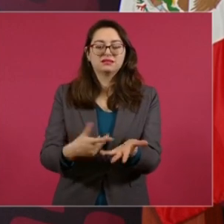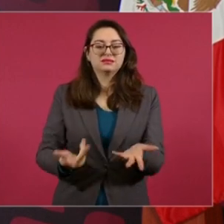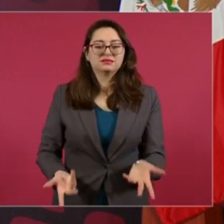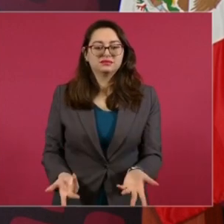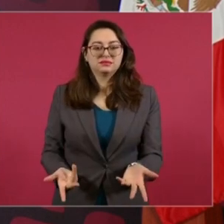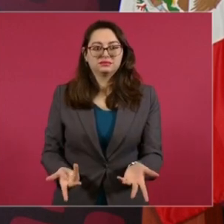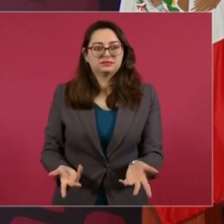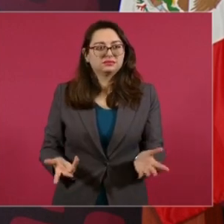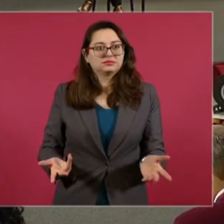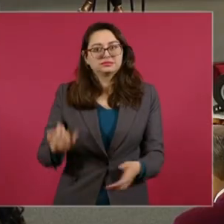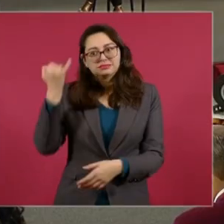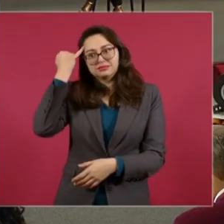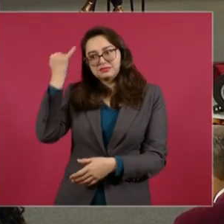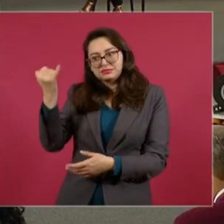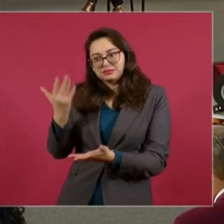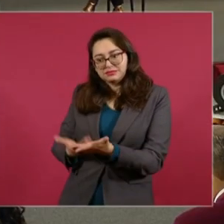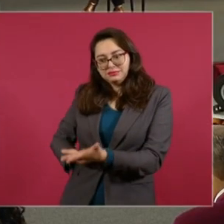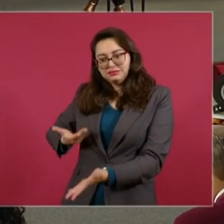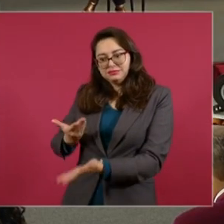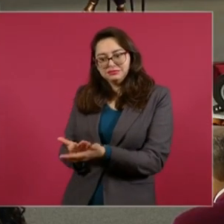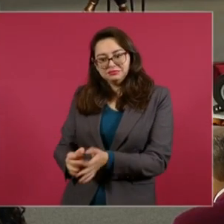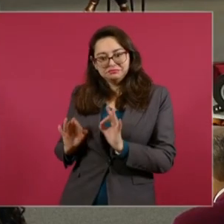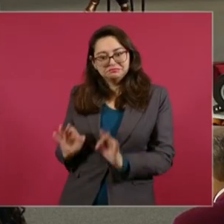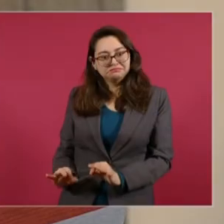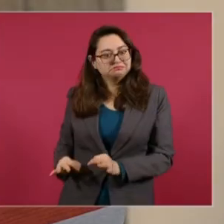Algo bueno.